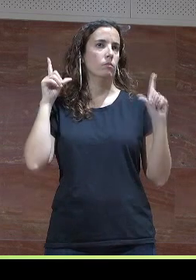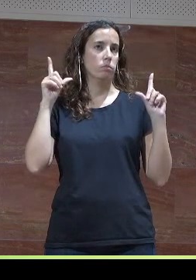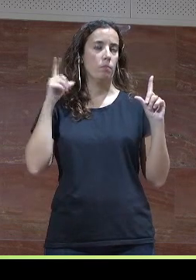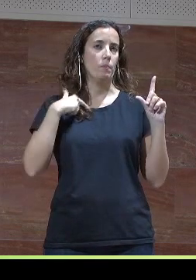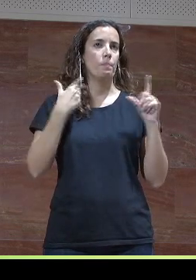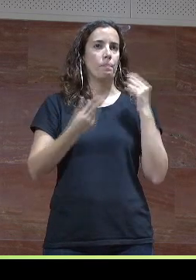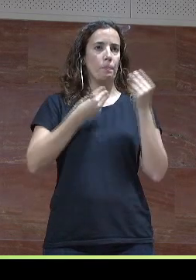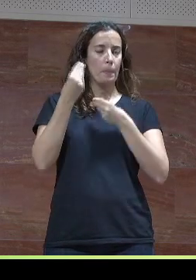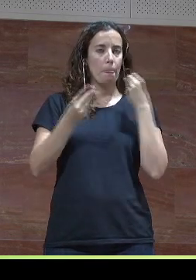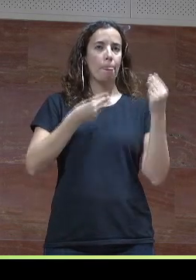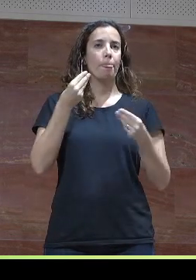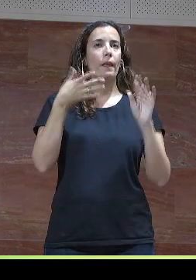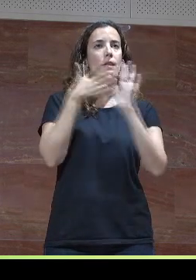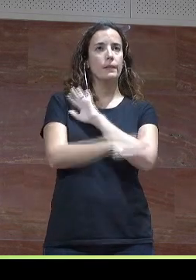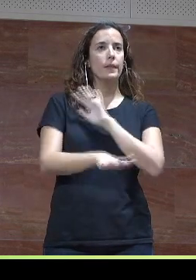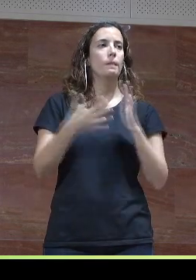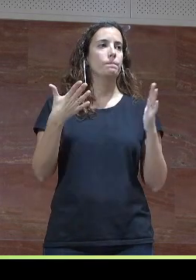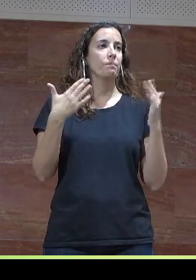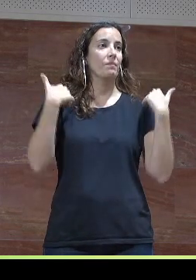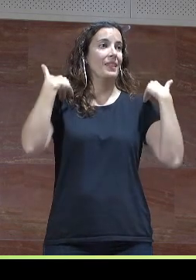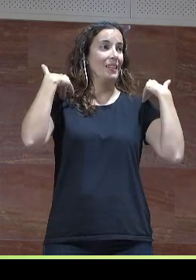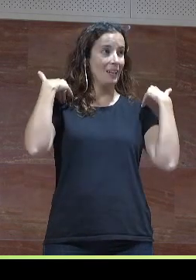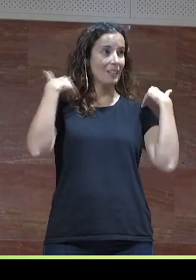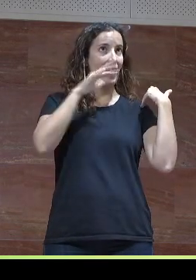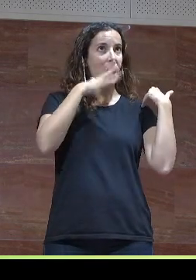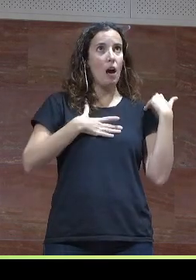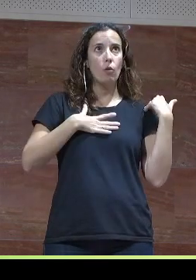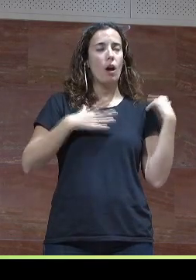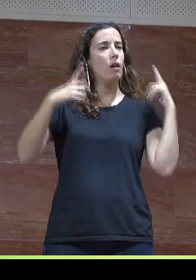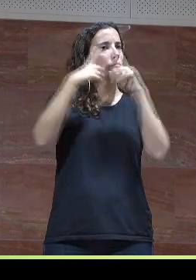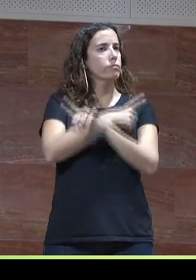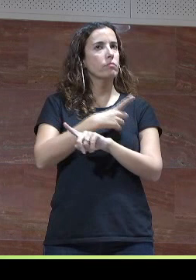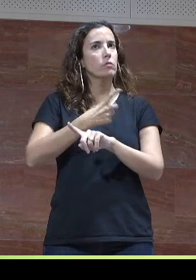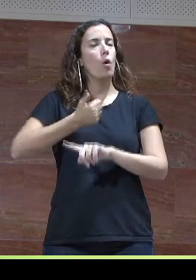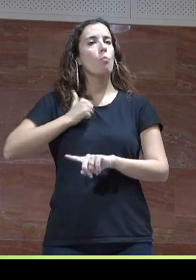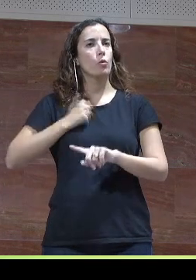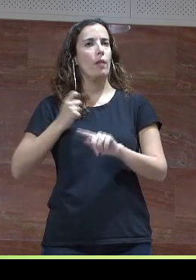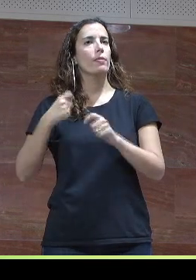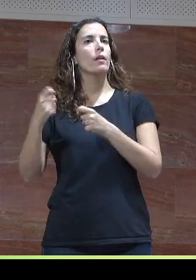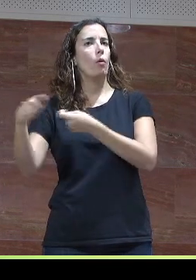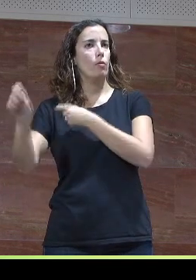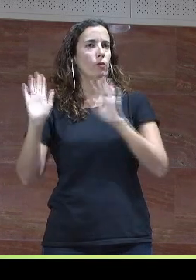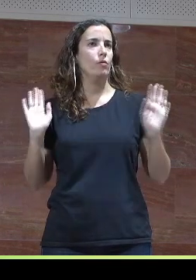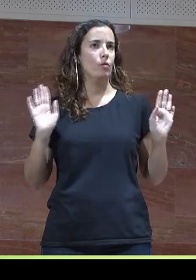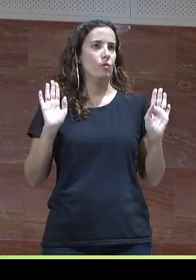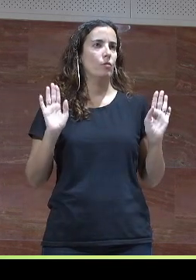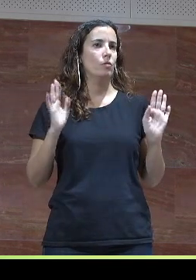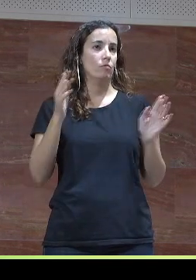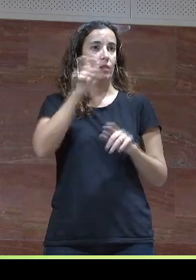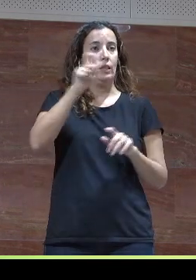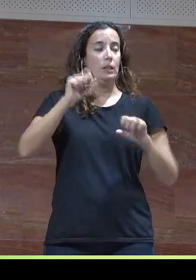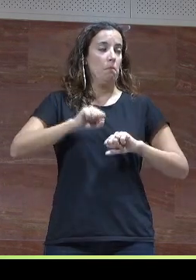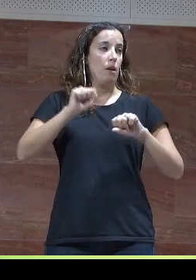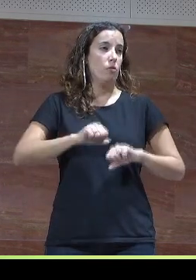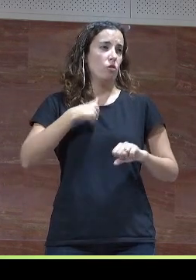hemos pasado de ser una carga a ser una oportunidad de negocio, y digámoslo así de claro. Es decir, ahora la gente mayor, y yo os lo digo porque